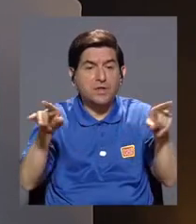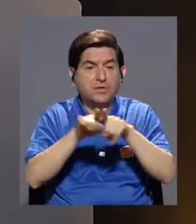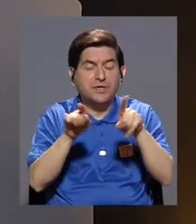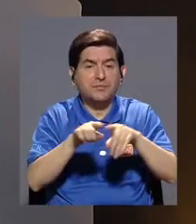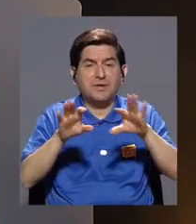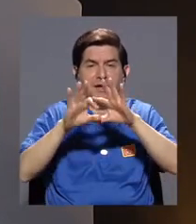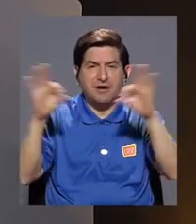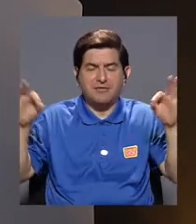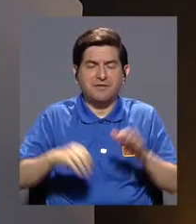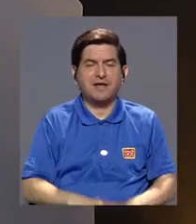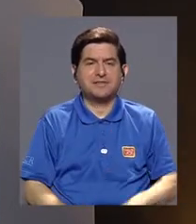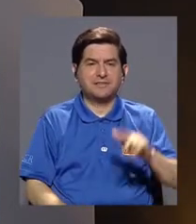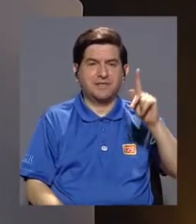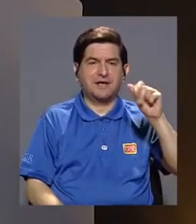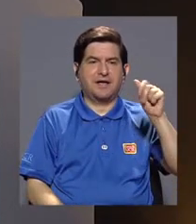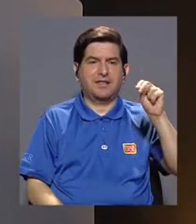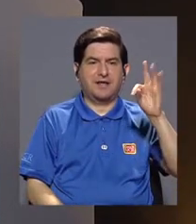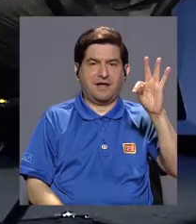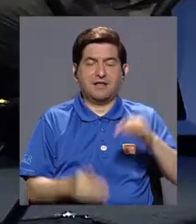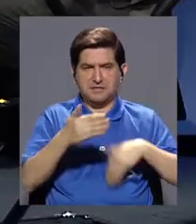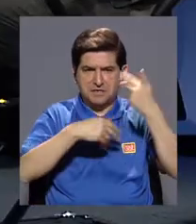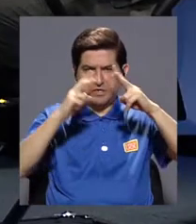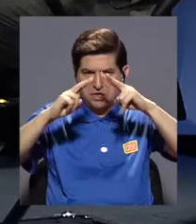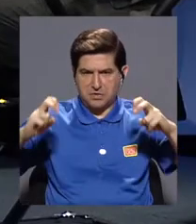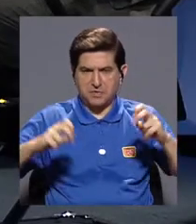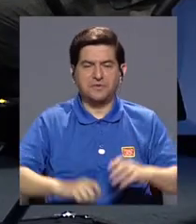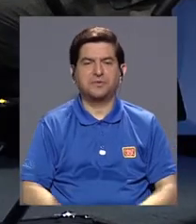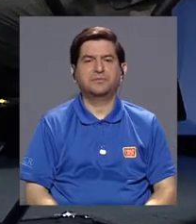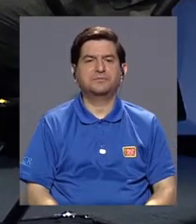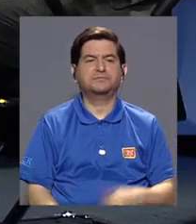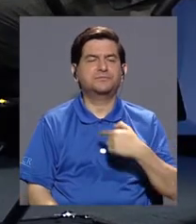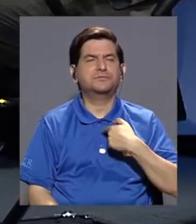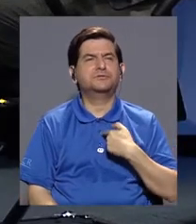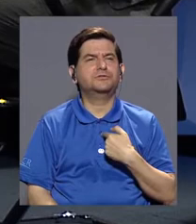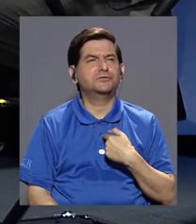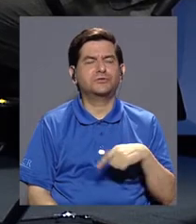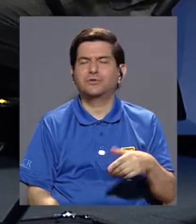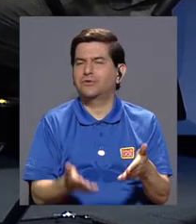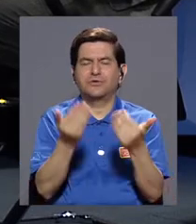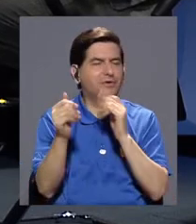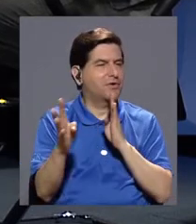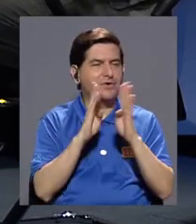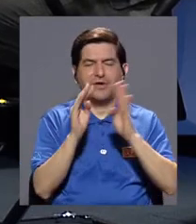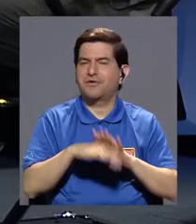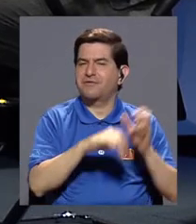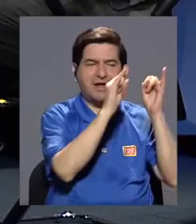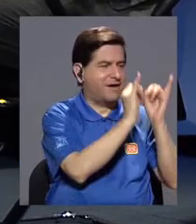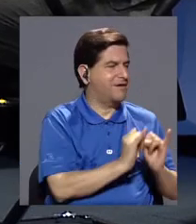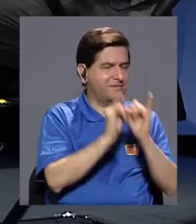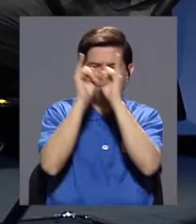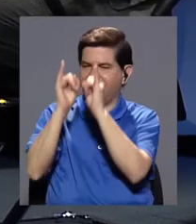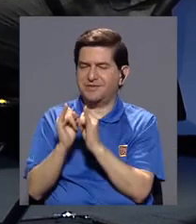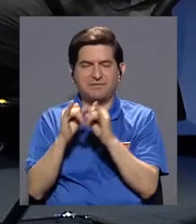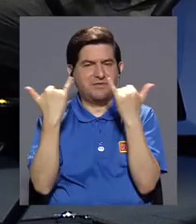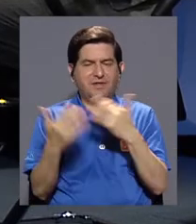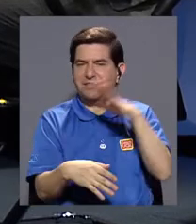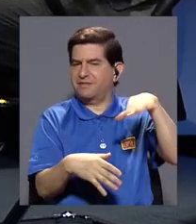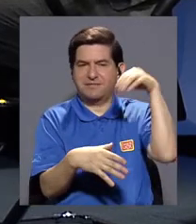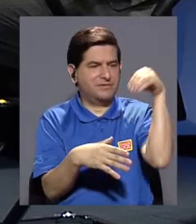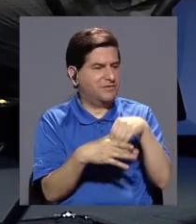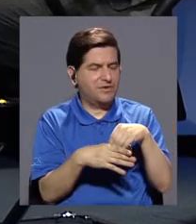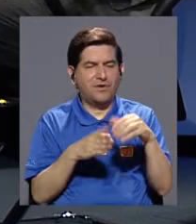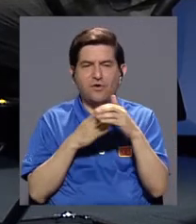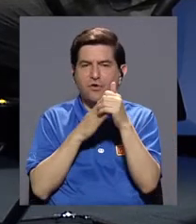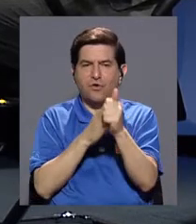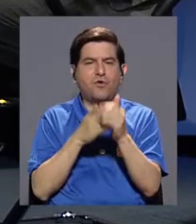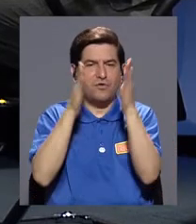una frase lindísima de Kant que luego la vamos a ver? Bueno, mire, yo no quisiera hablar de individualidades en este contexto o